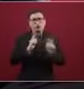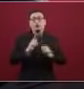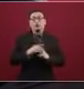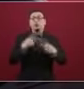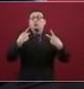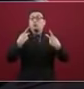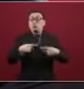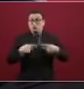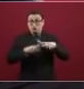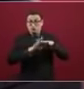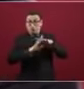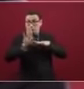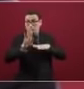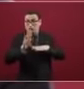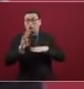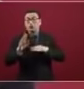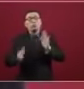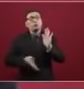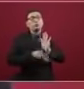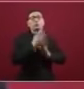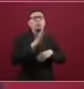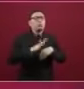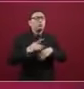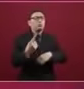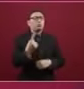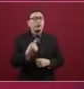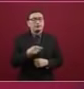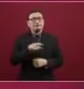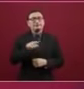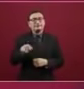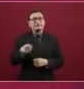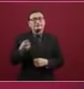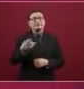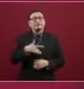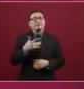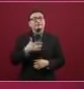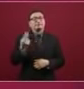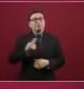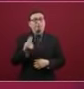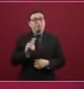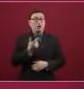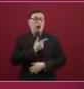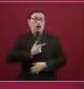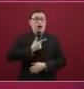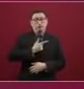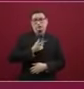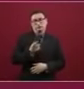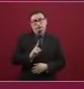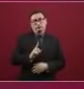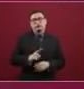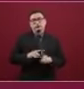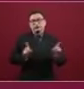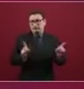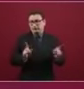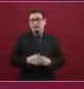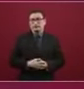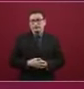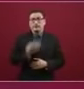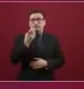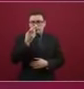emigra, por lo general, lo hace por necesidad, no por gusto. Entonces, si